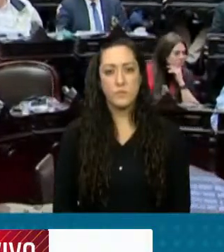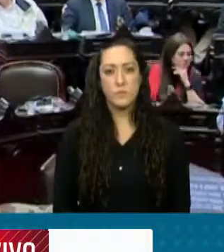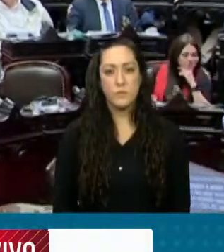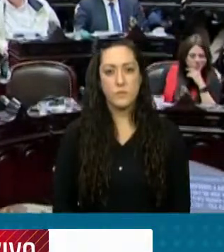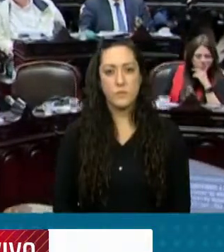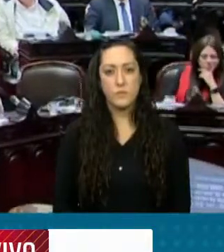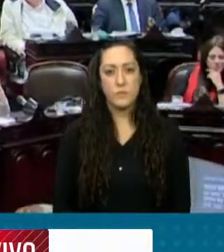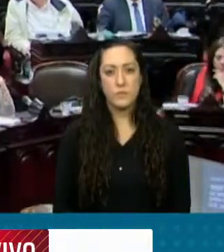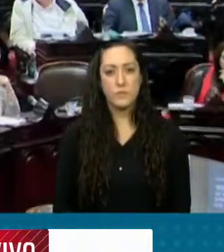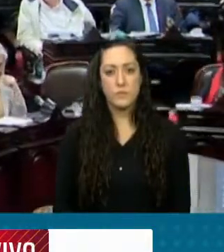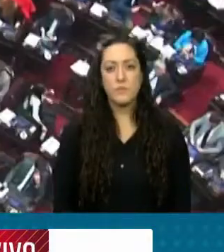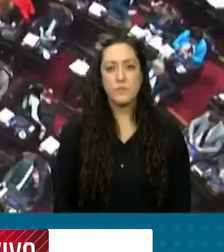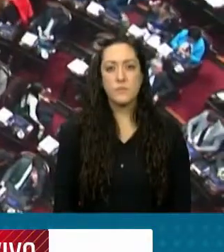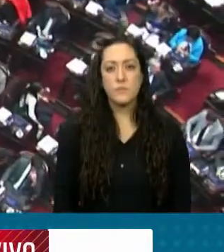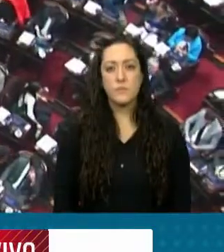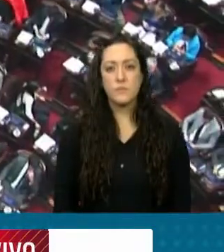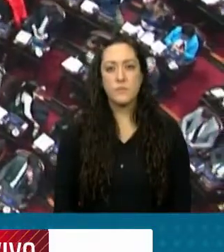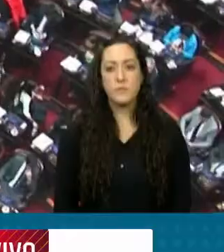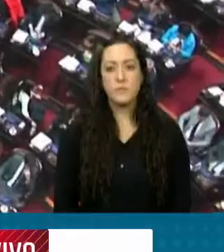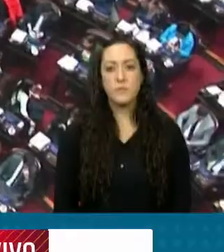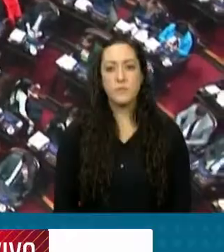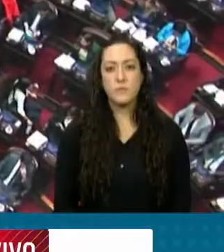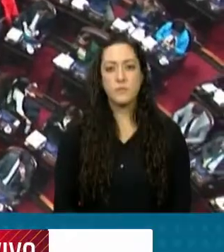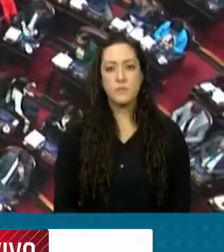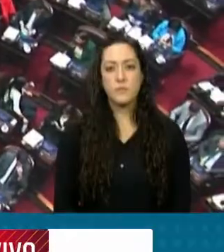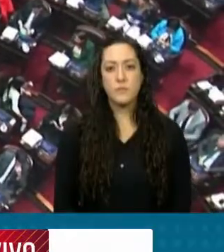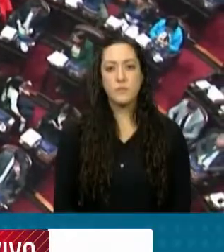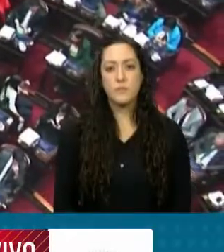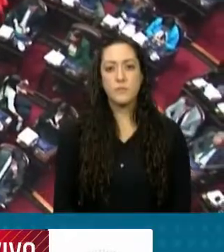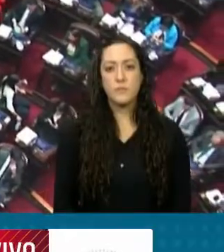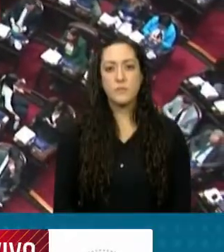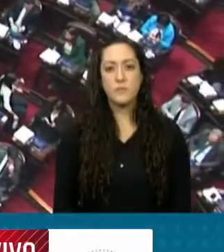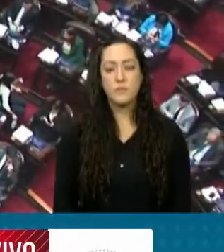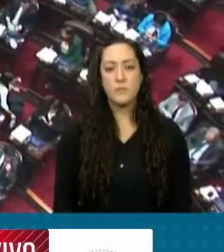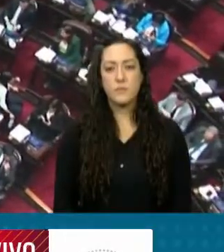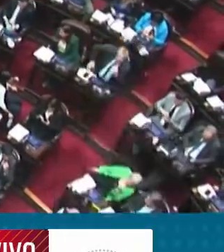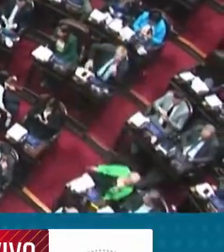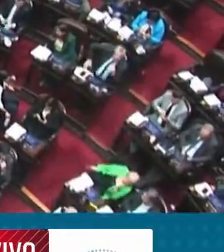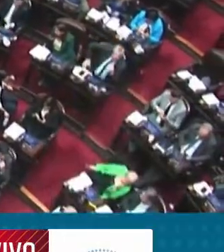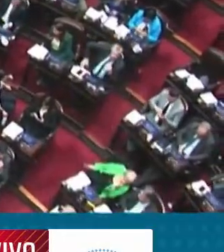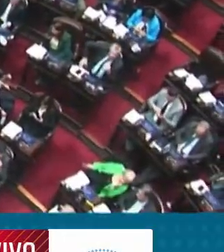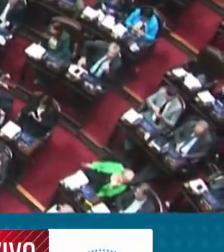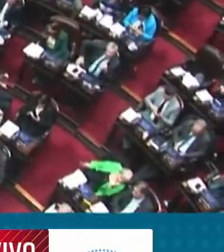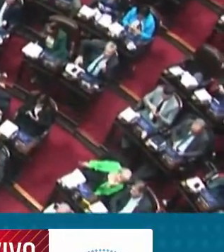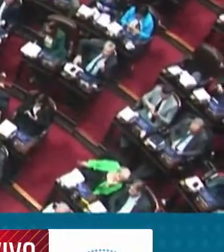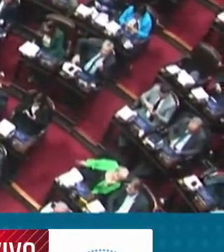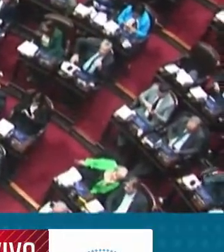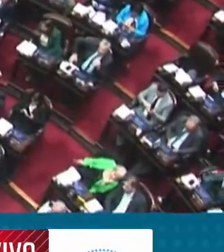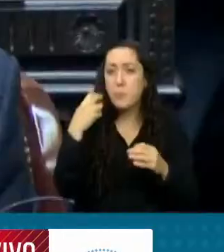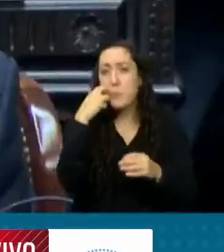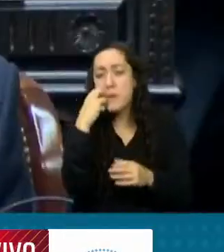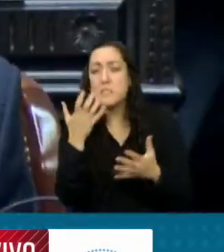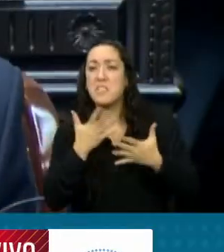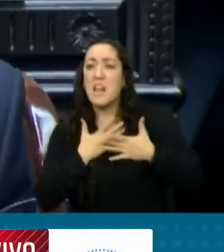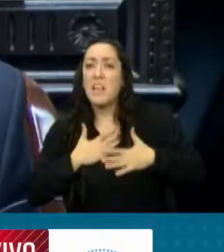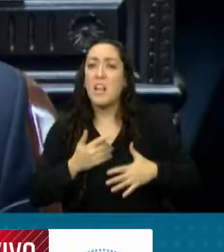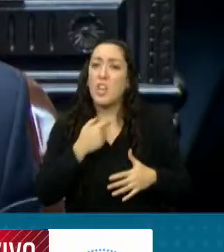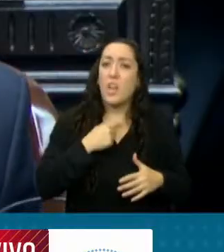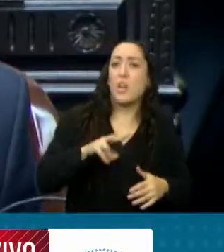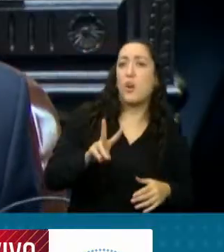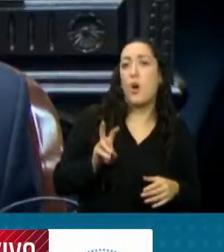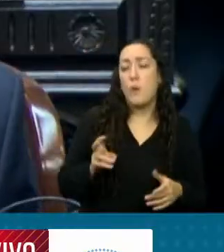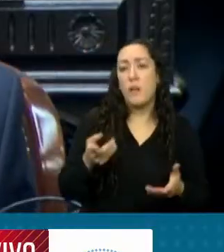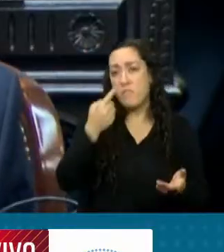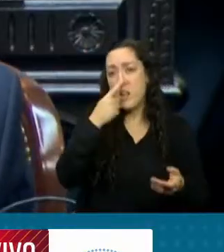pesos. Tampoco estamos hablando de un incremento que le... A ver, que le va a cambiar la